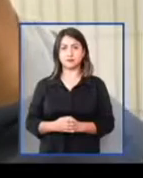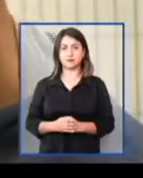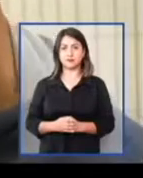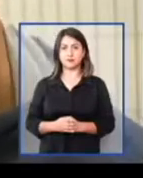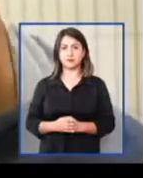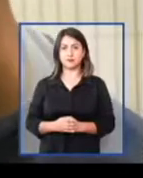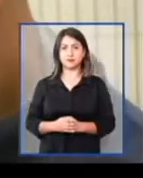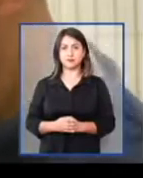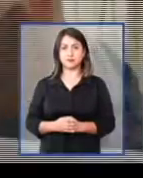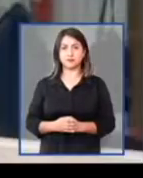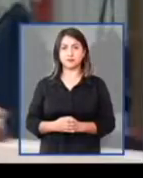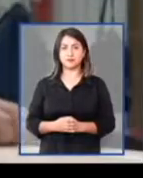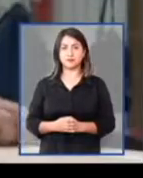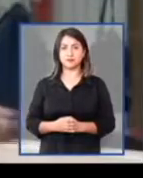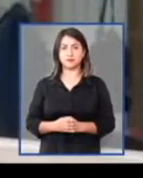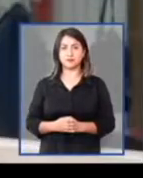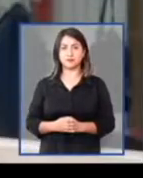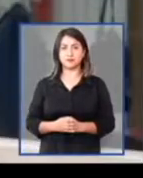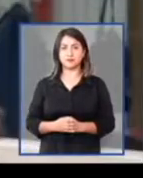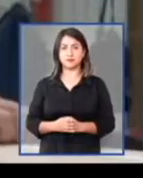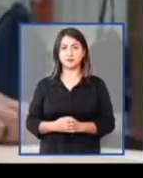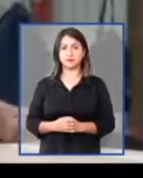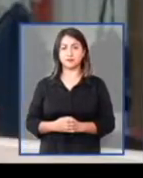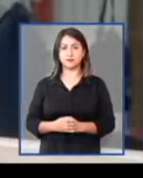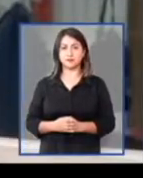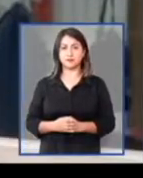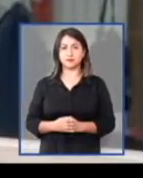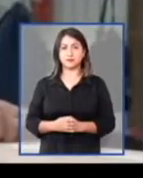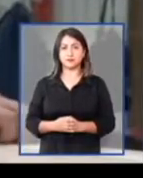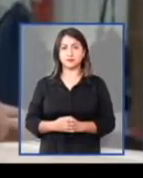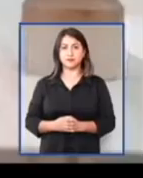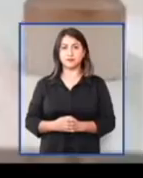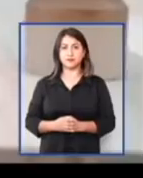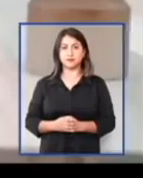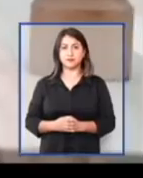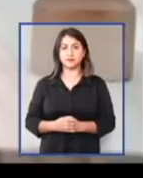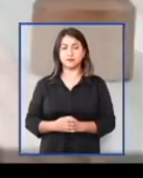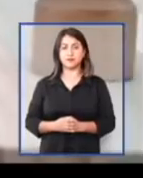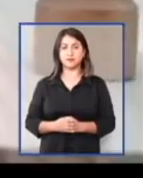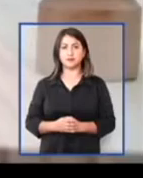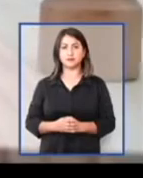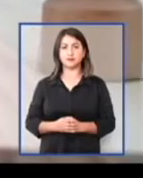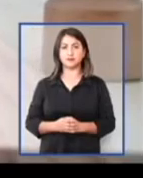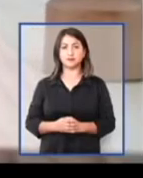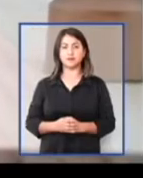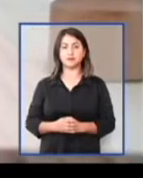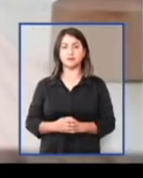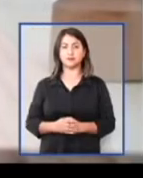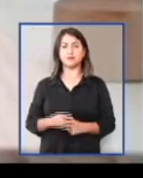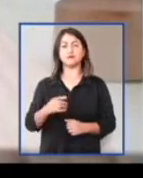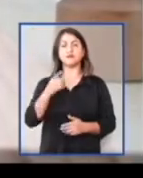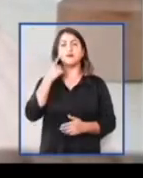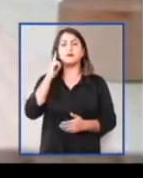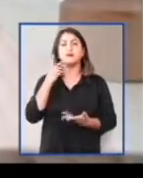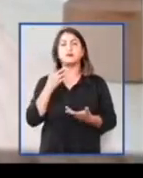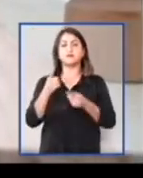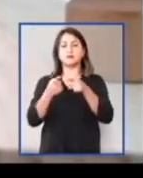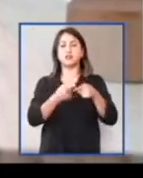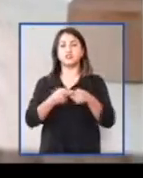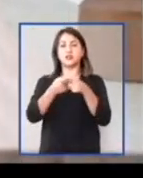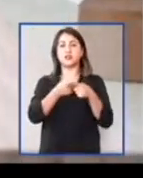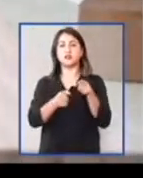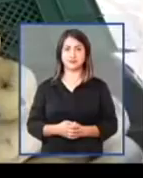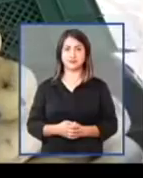y dar las oportunidades de las cuales efectivamente se habla pero que pocas veces logran materializarse la puesta en marcha de esta iniciativa permitirá